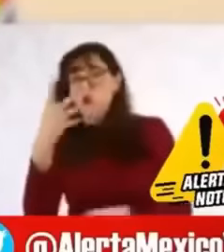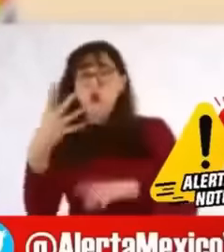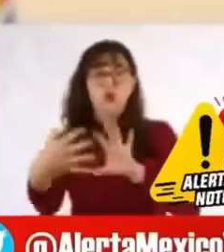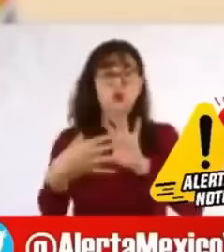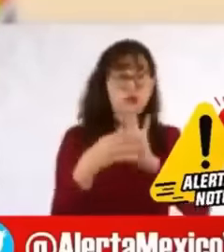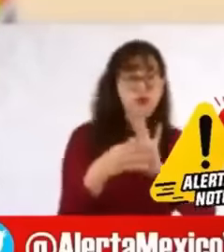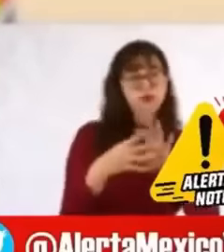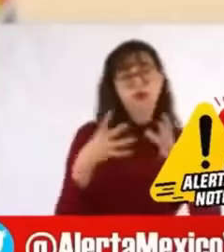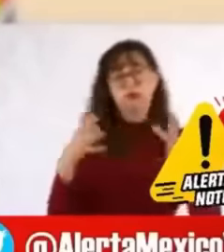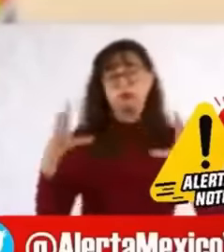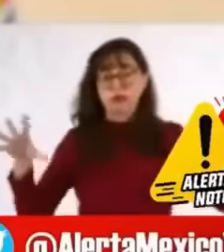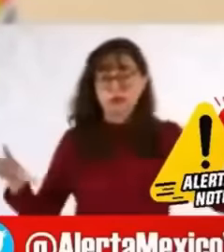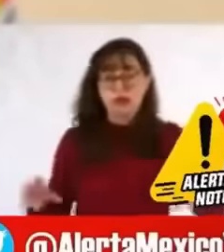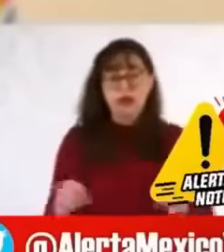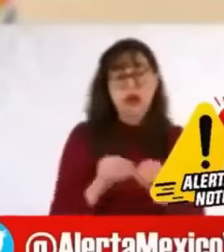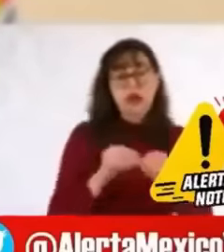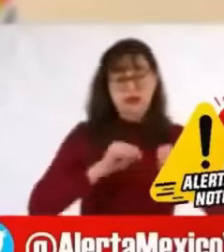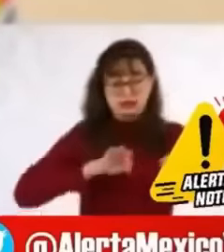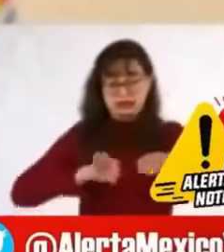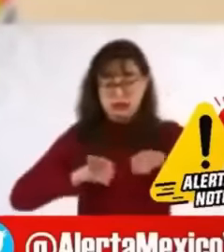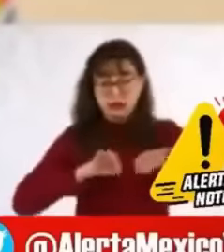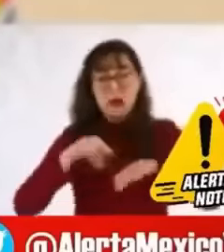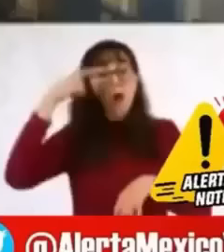garantía a la función